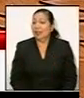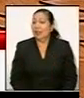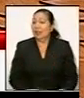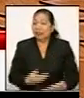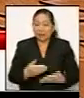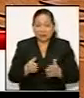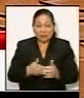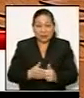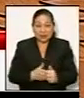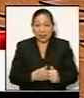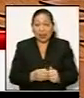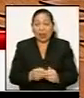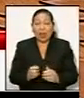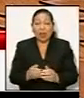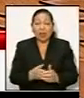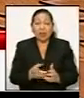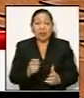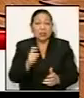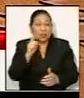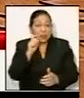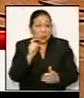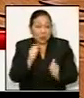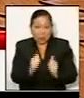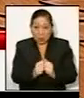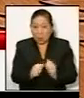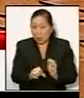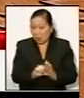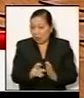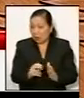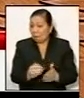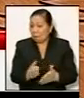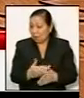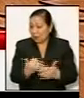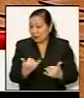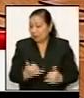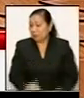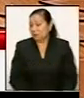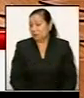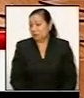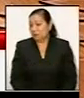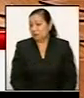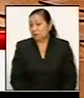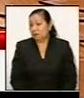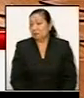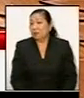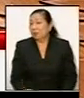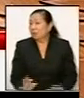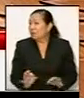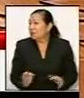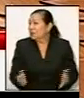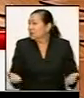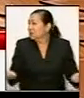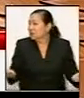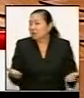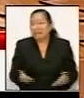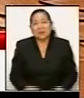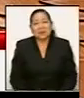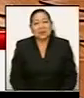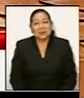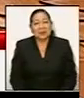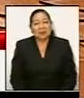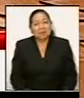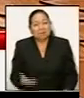elaboración de educación sexual con el currículo también que estar pero bueno bueno el debate este también